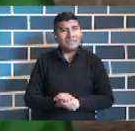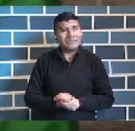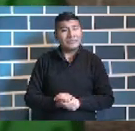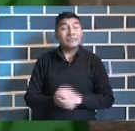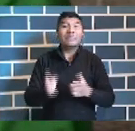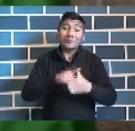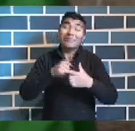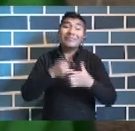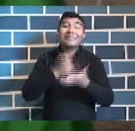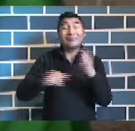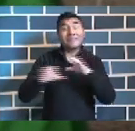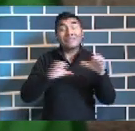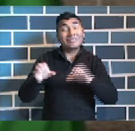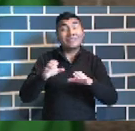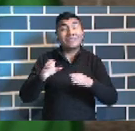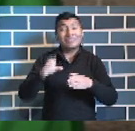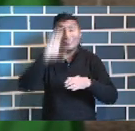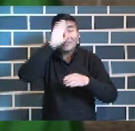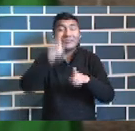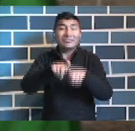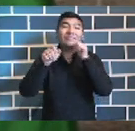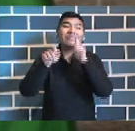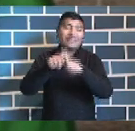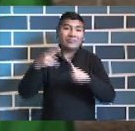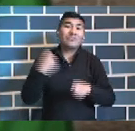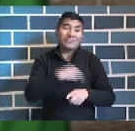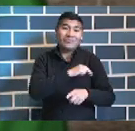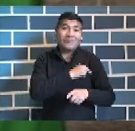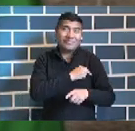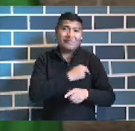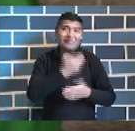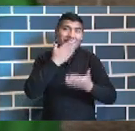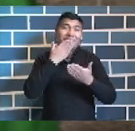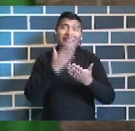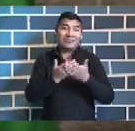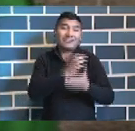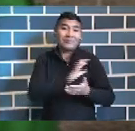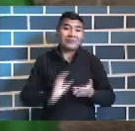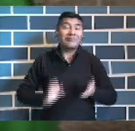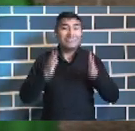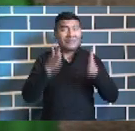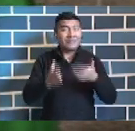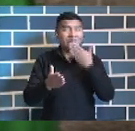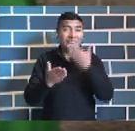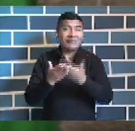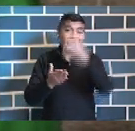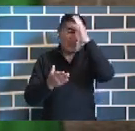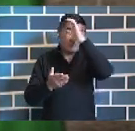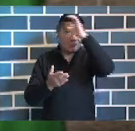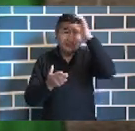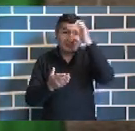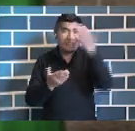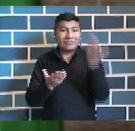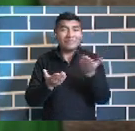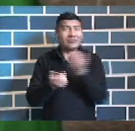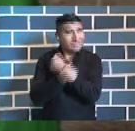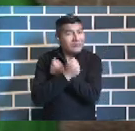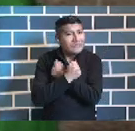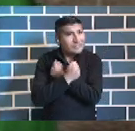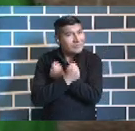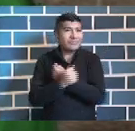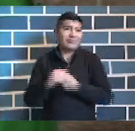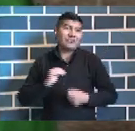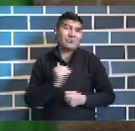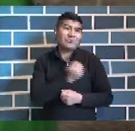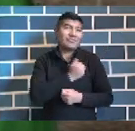Y entonces, ¿qué hacemos, queridos hermanos? Nosotros, tan buenos cristianos, tan buenos católicos, amantes de